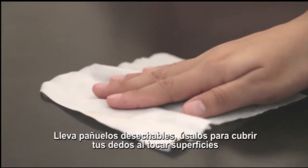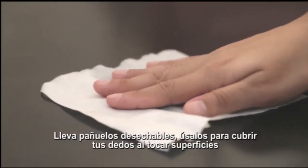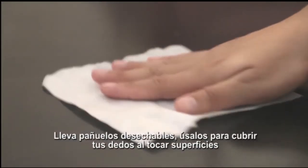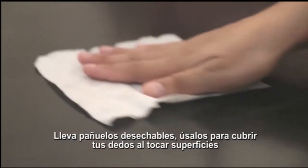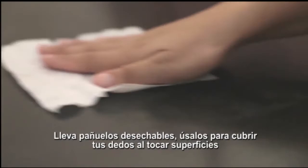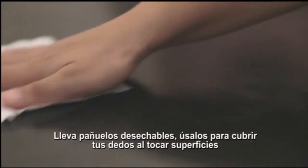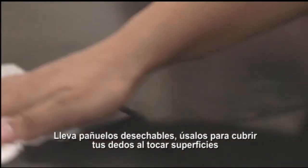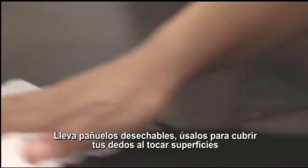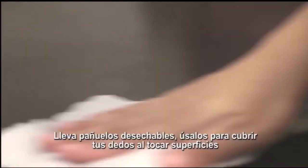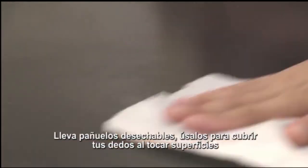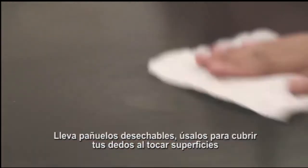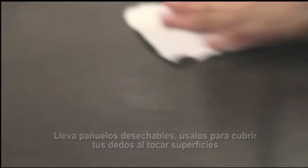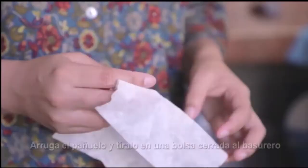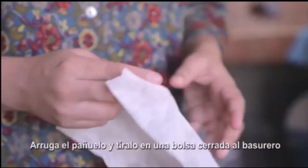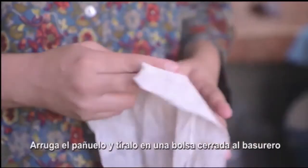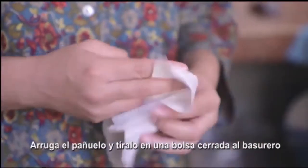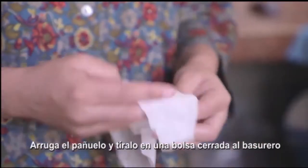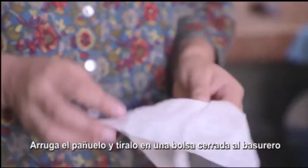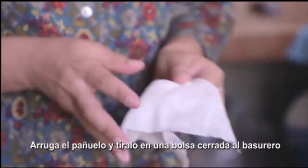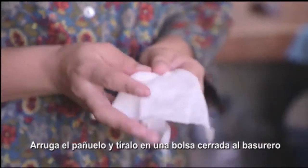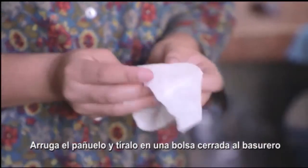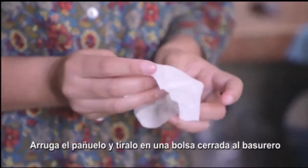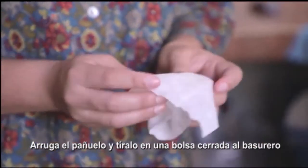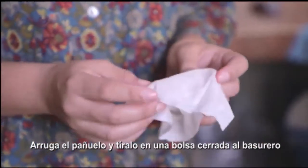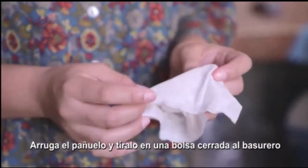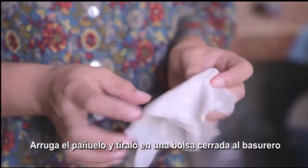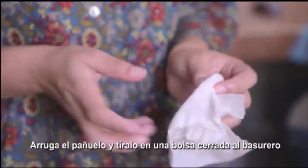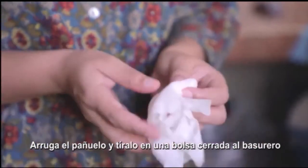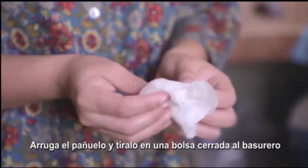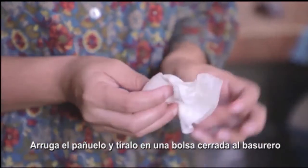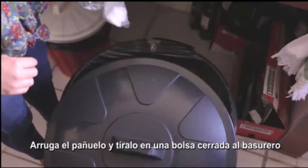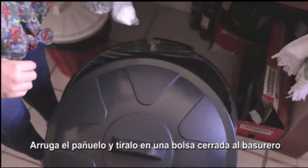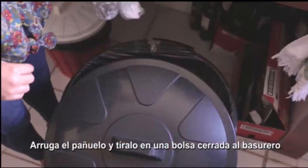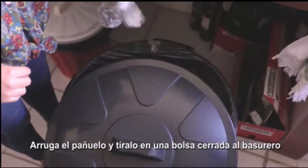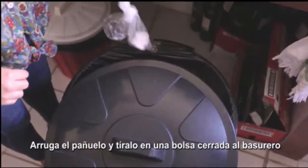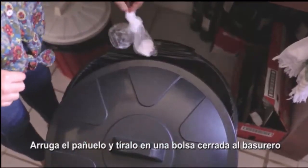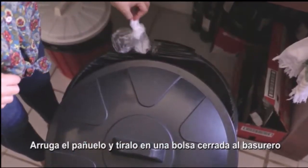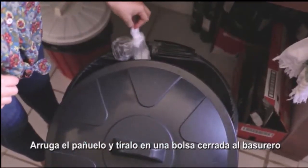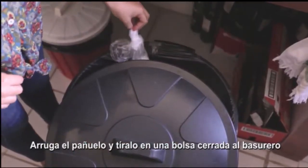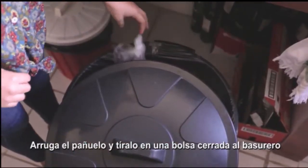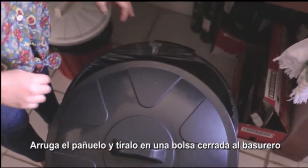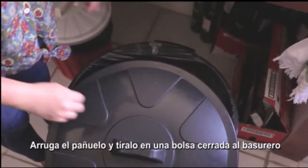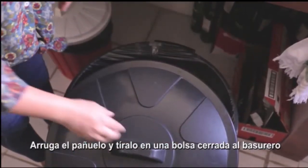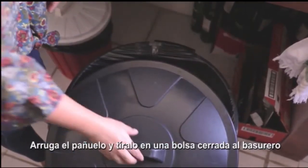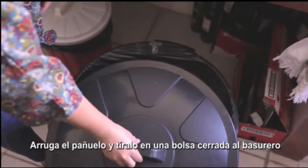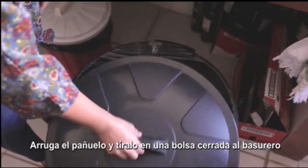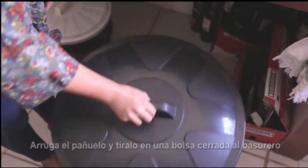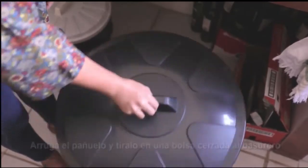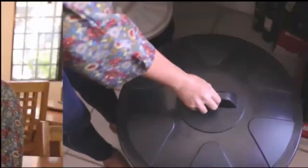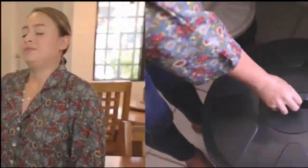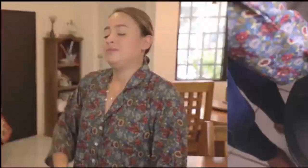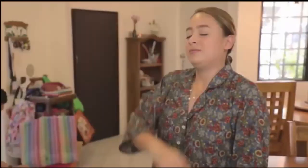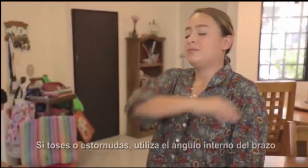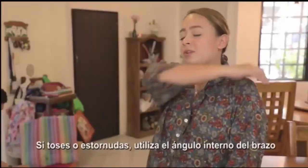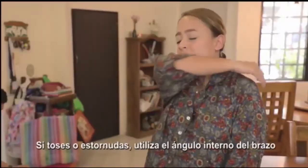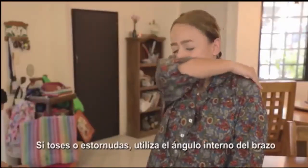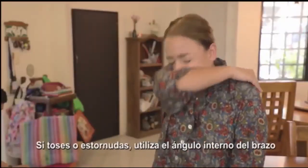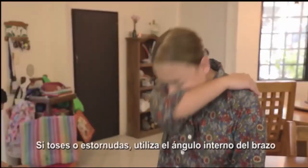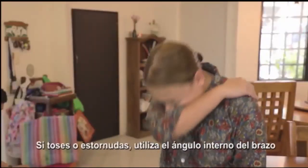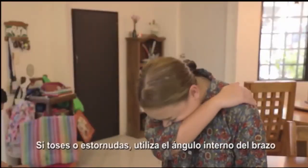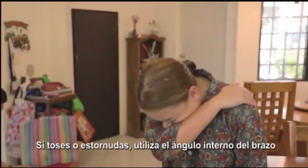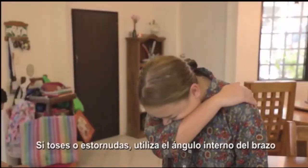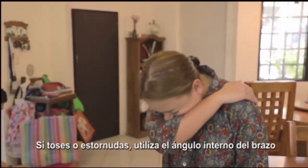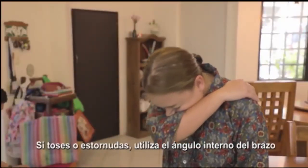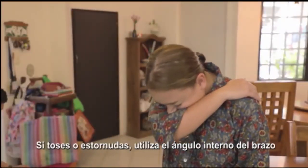dedos al tocar superficies. Arruga el pañuelo y tíralo en una bolsa cerrada al basurero. Si toses